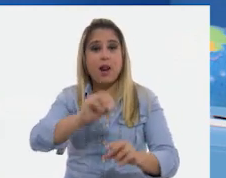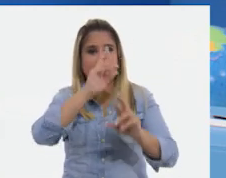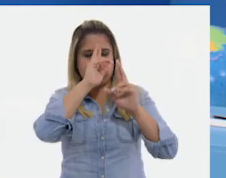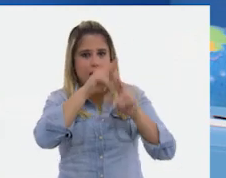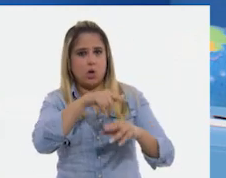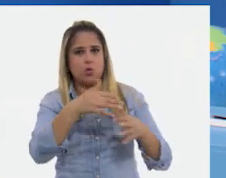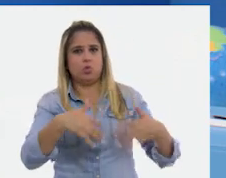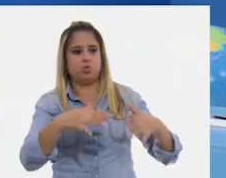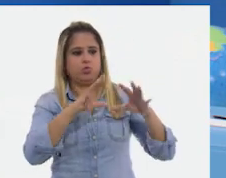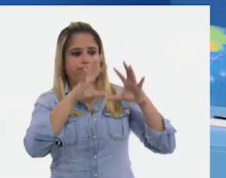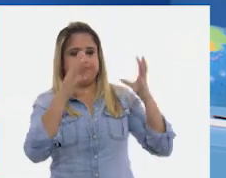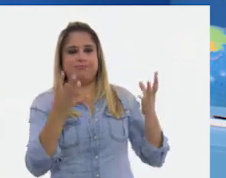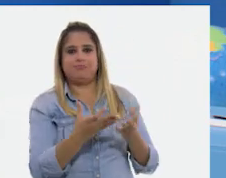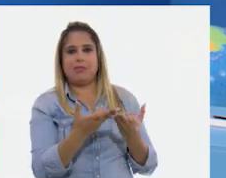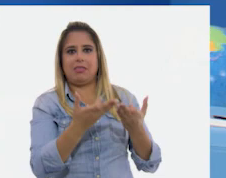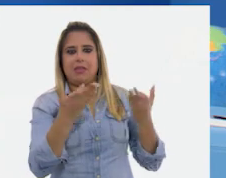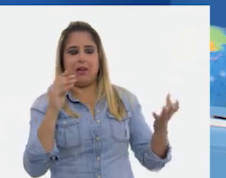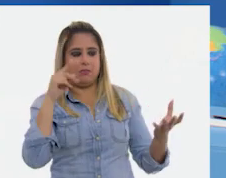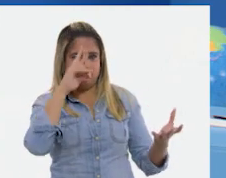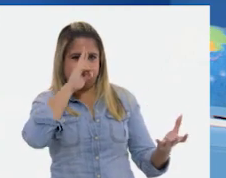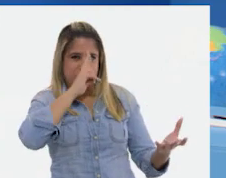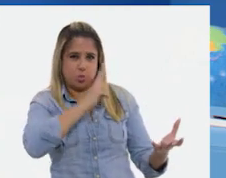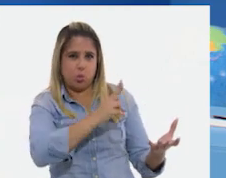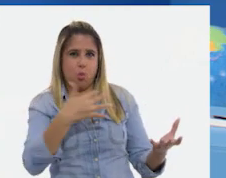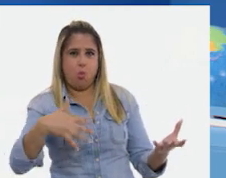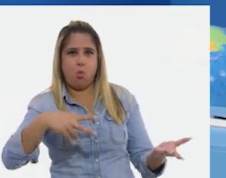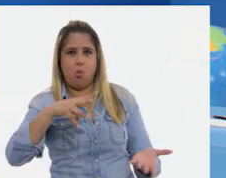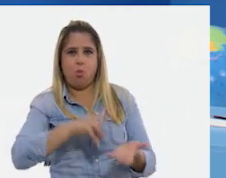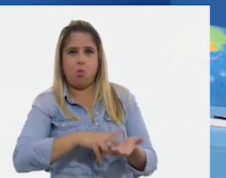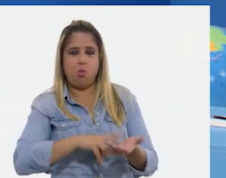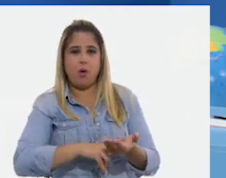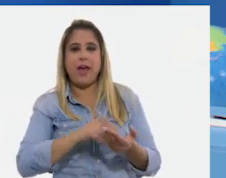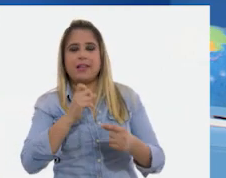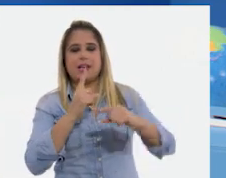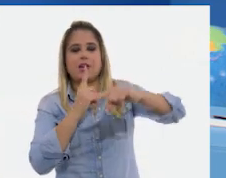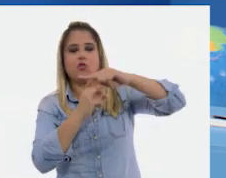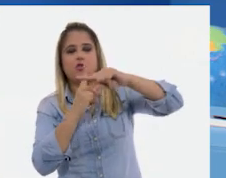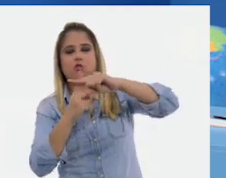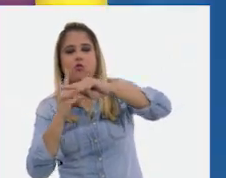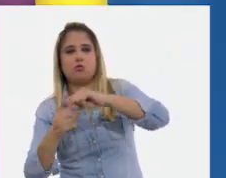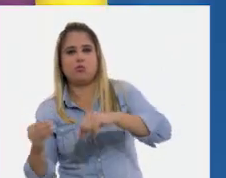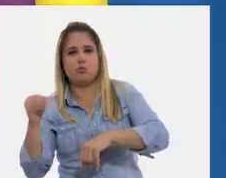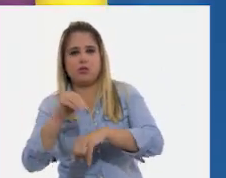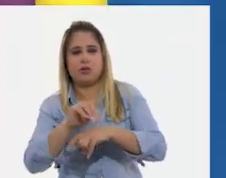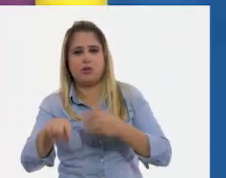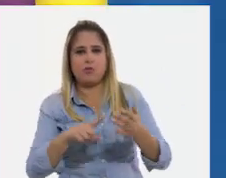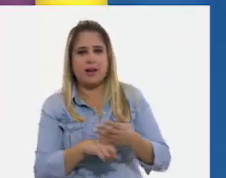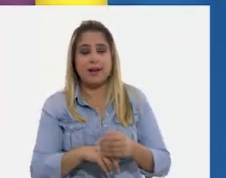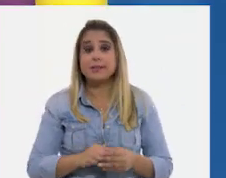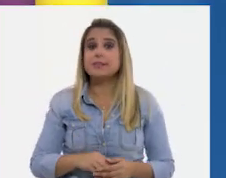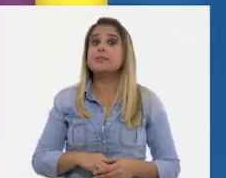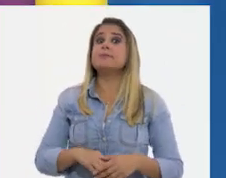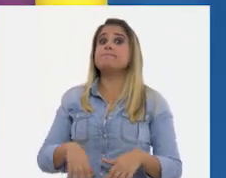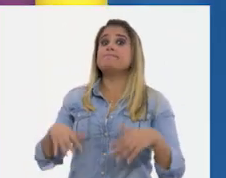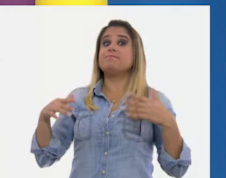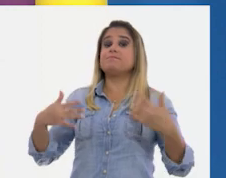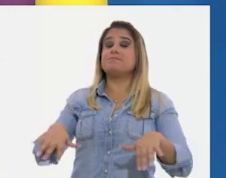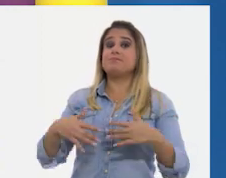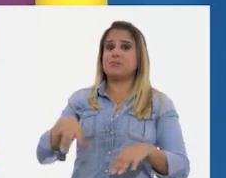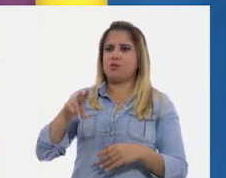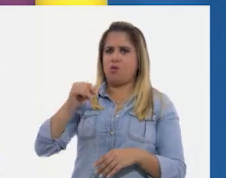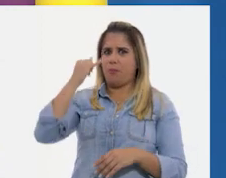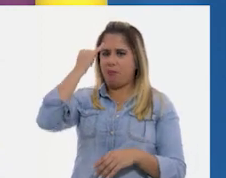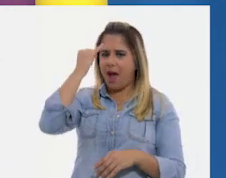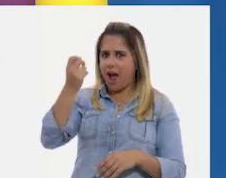tierra, y lo demuestran al envolver las cruces con las plantas de la región. No me había imaginado algo